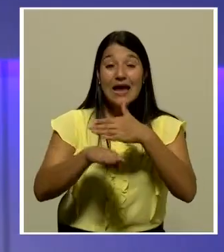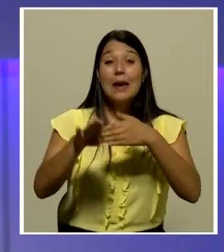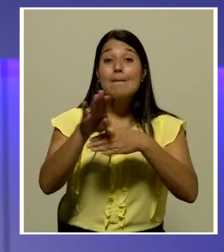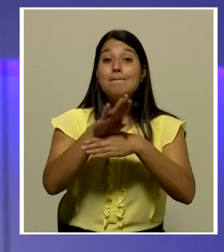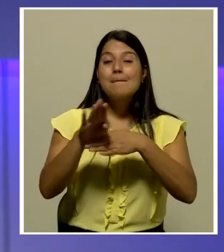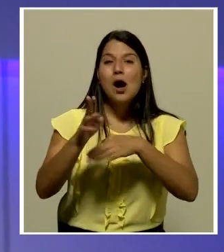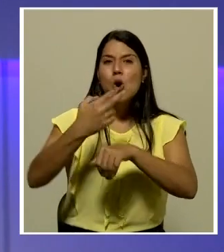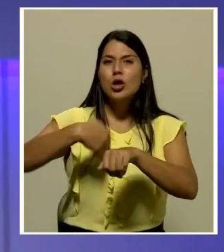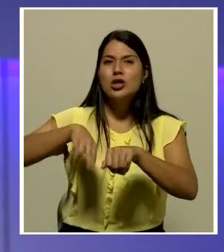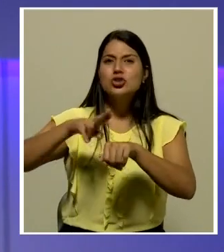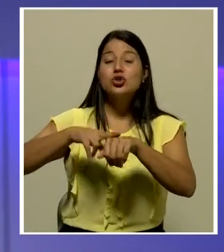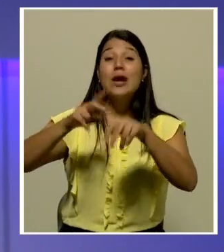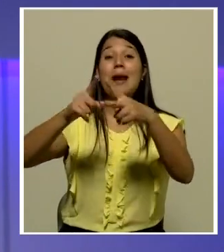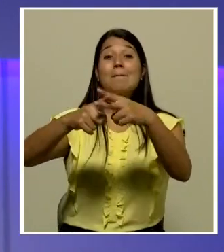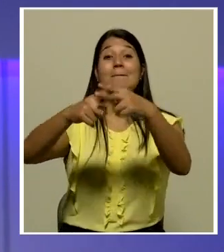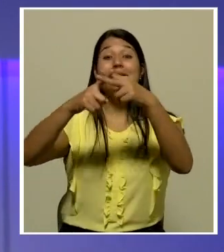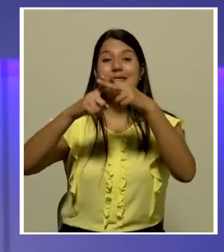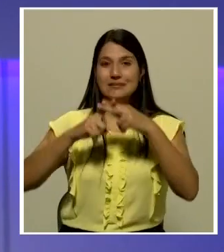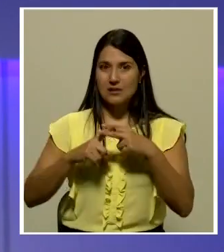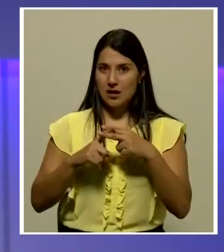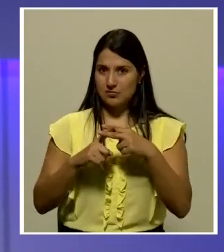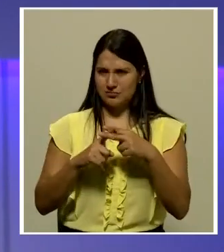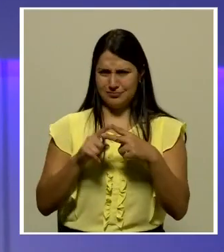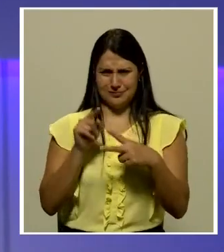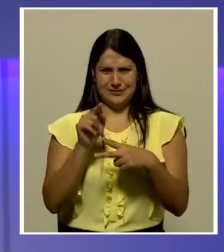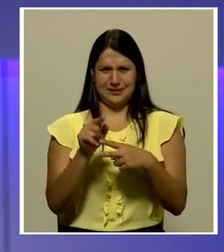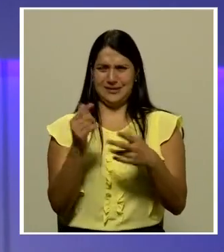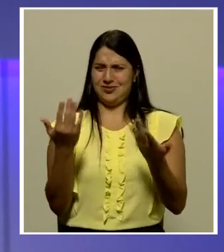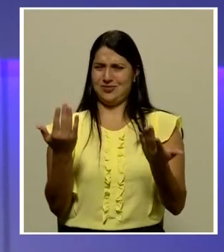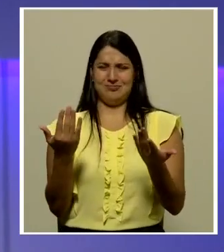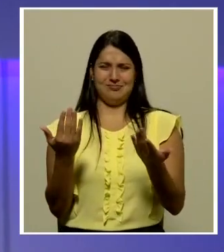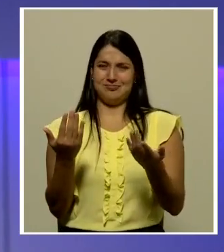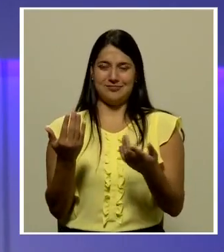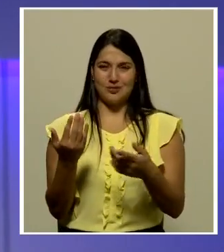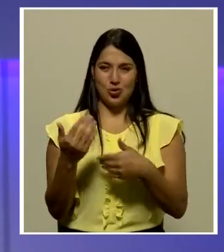Nacional le prestase, que es una cosa completamente irregular, el